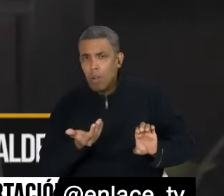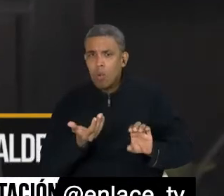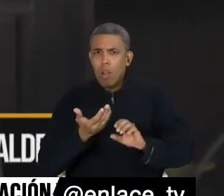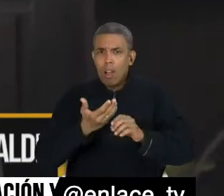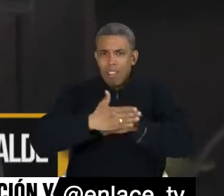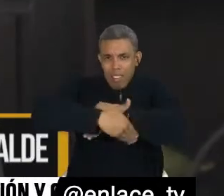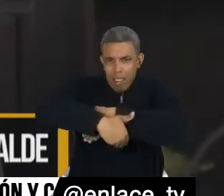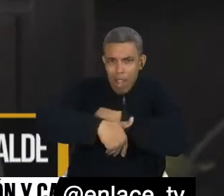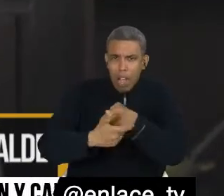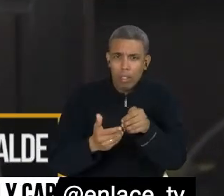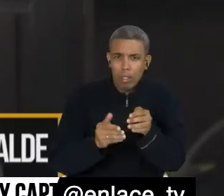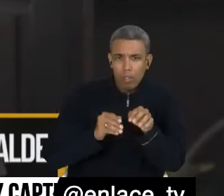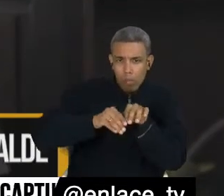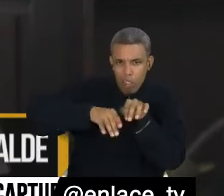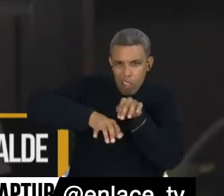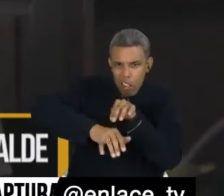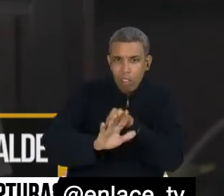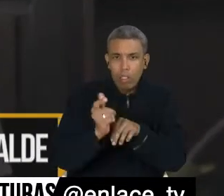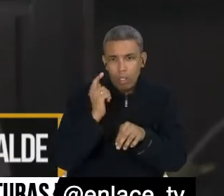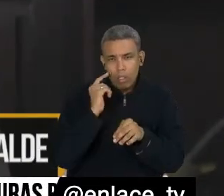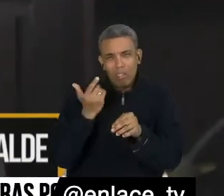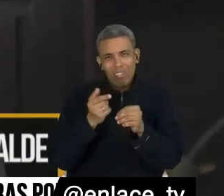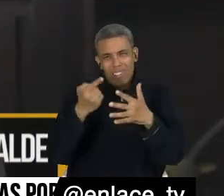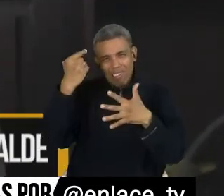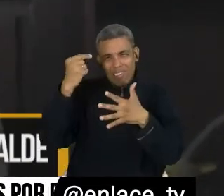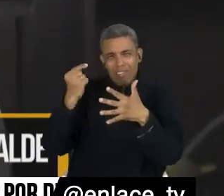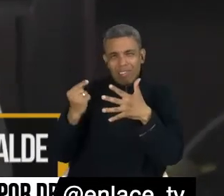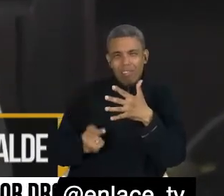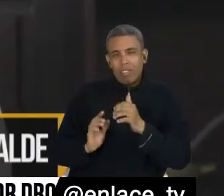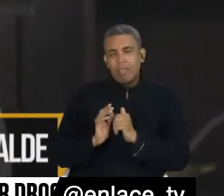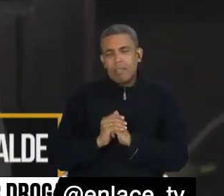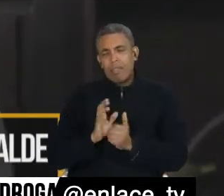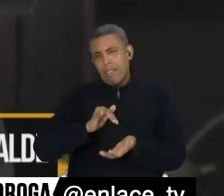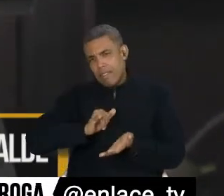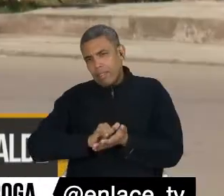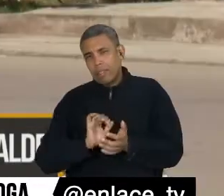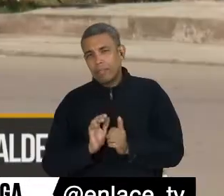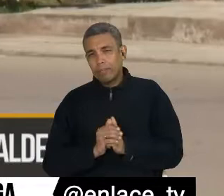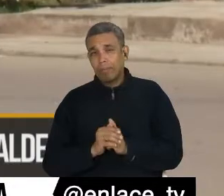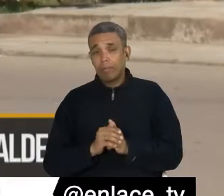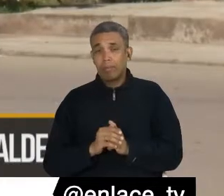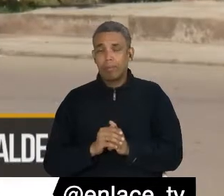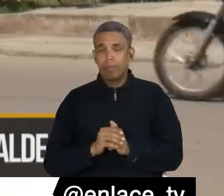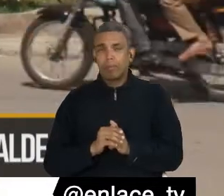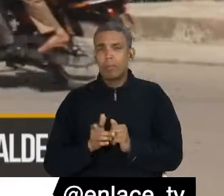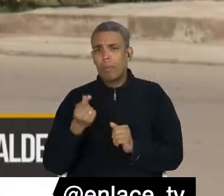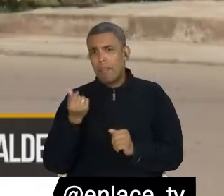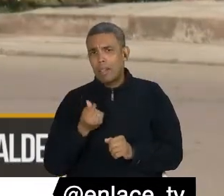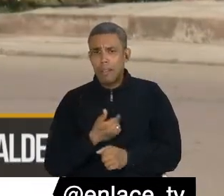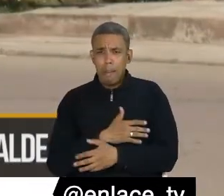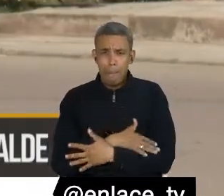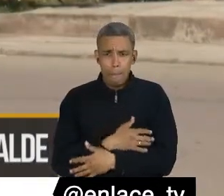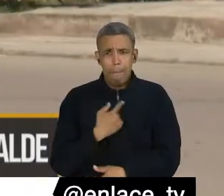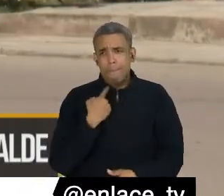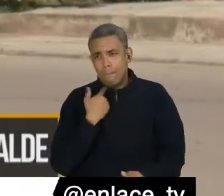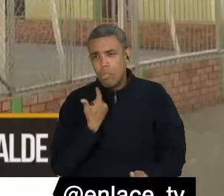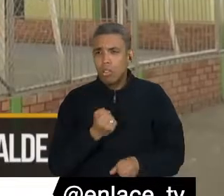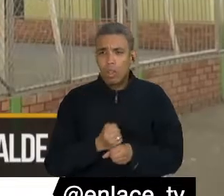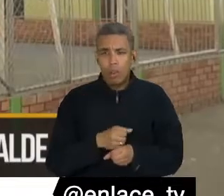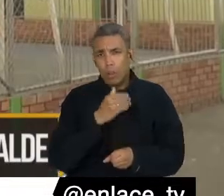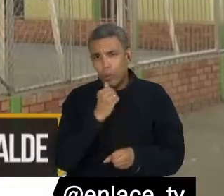lógicamente discutir algunos temas sobre el cual, que es el tema de inseguridad. El desempleo, vivienda,